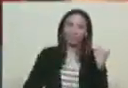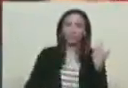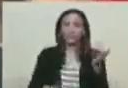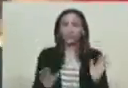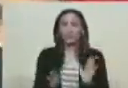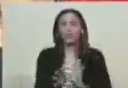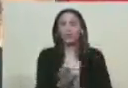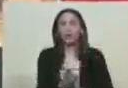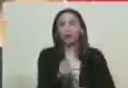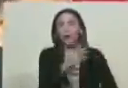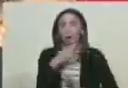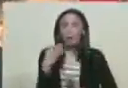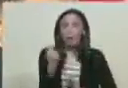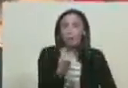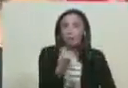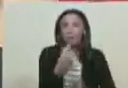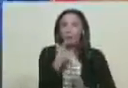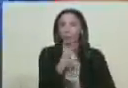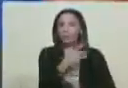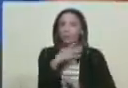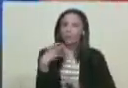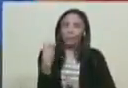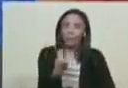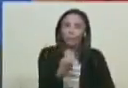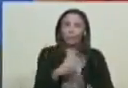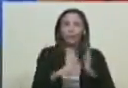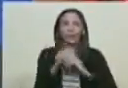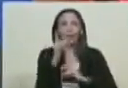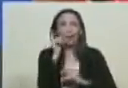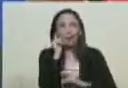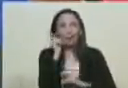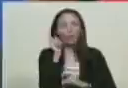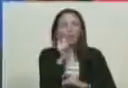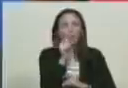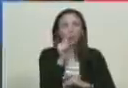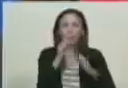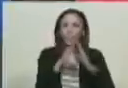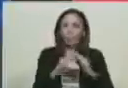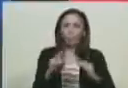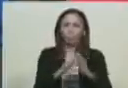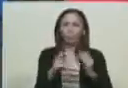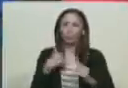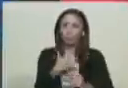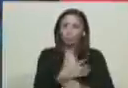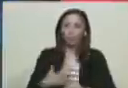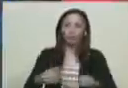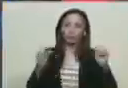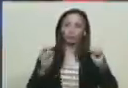los jóvenes, cumpliendo la orden del pueblo de Venezuela. Lo asumo